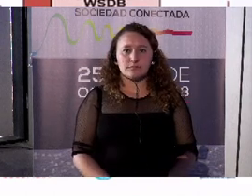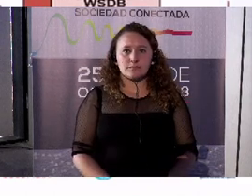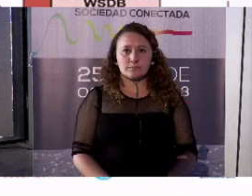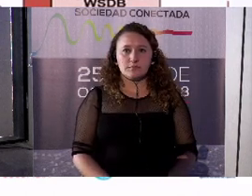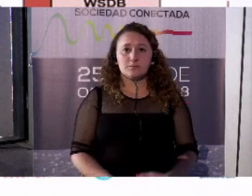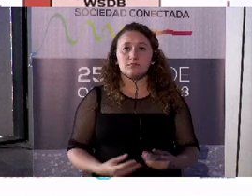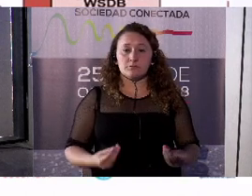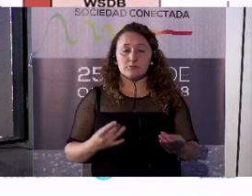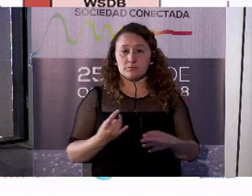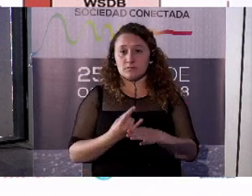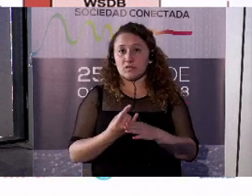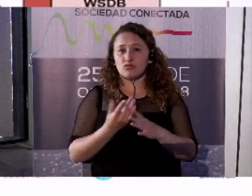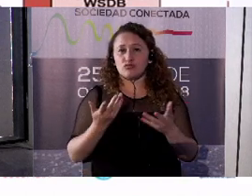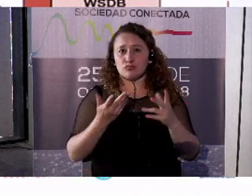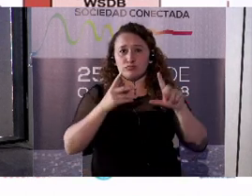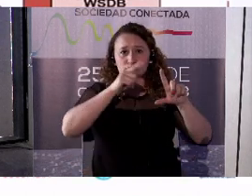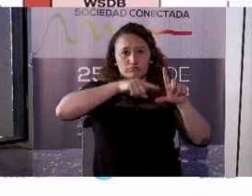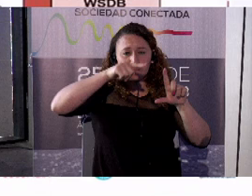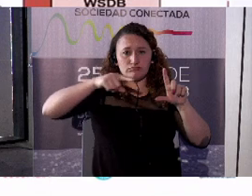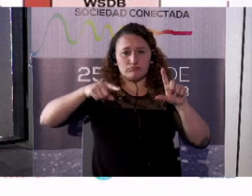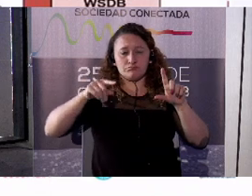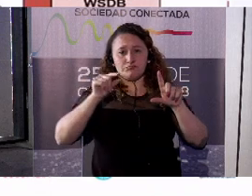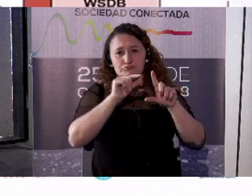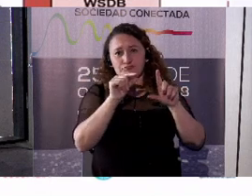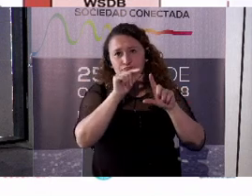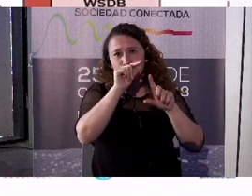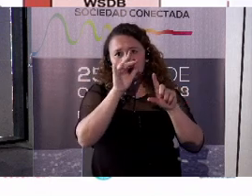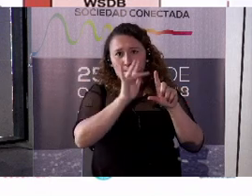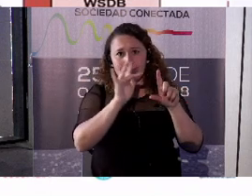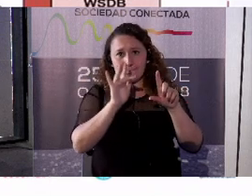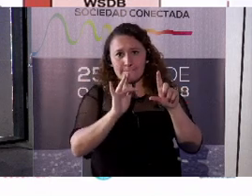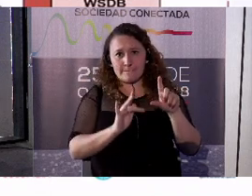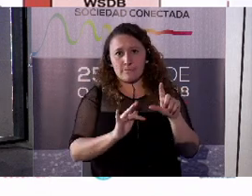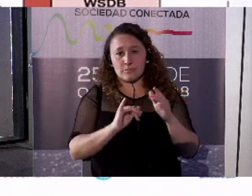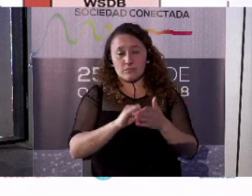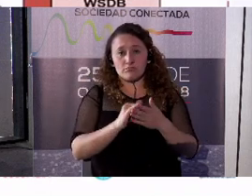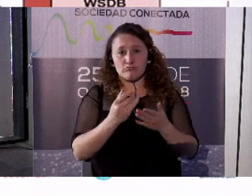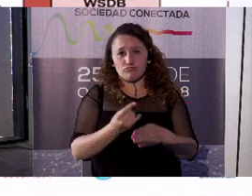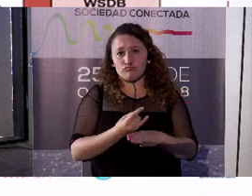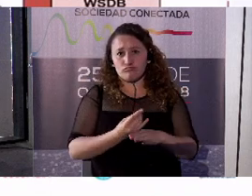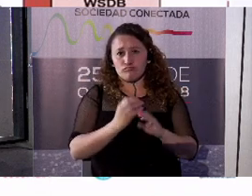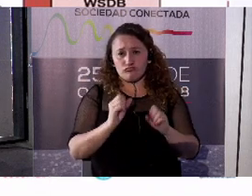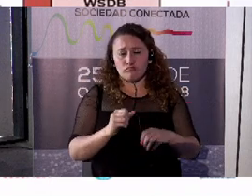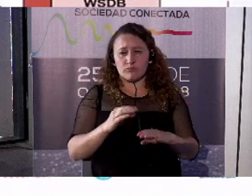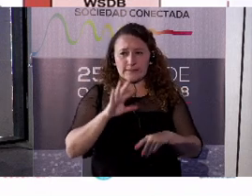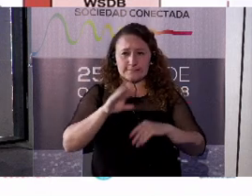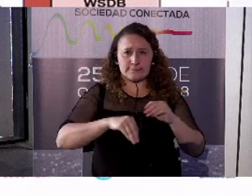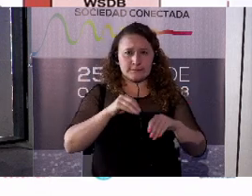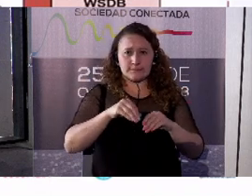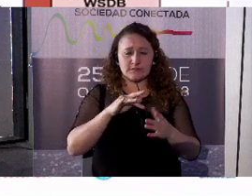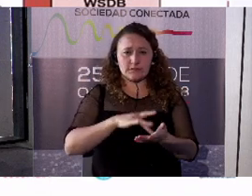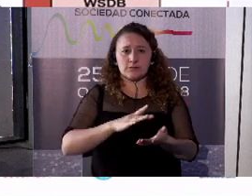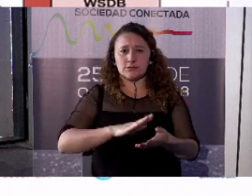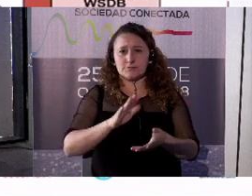para uso en espacios en blanco Entonces estamos participando en creación en la